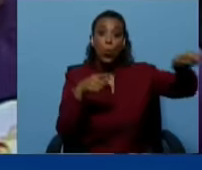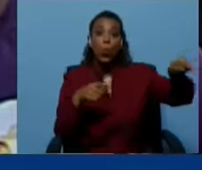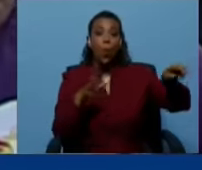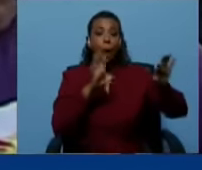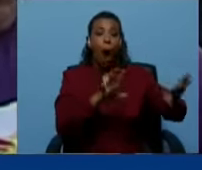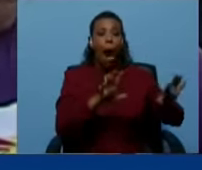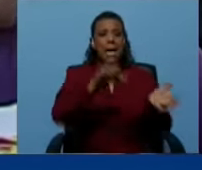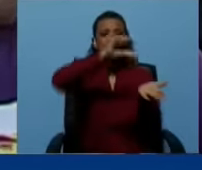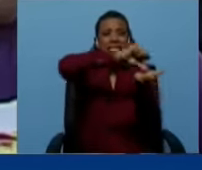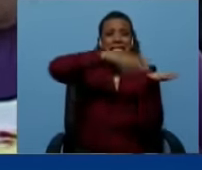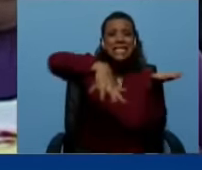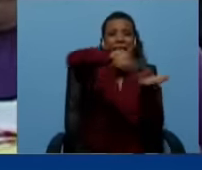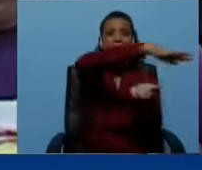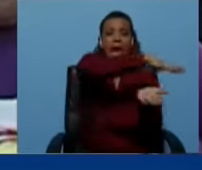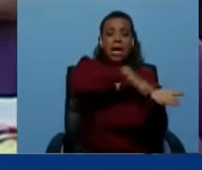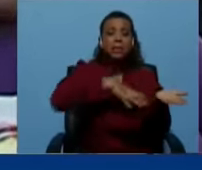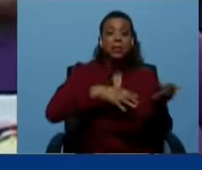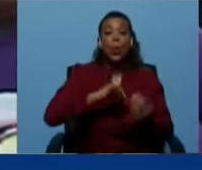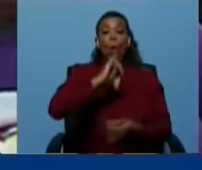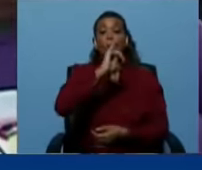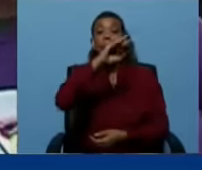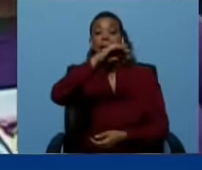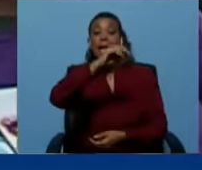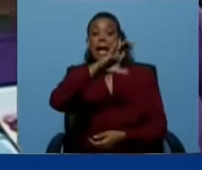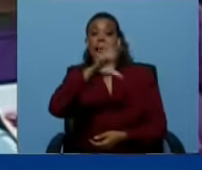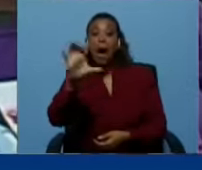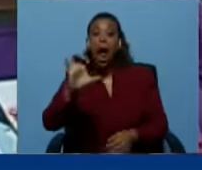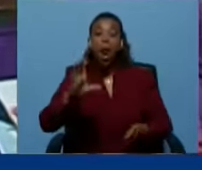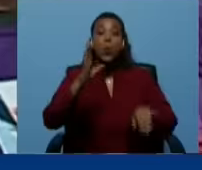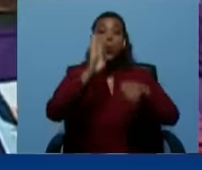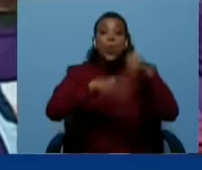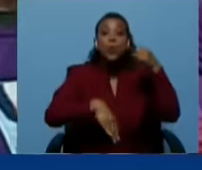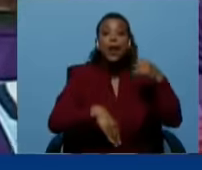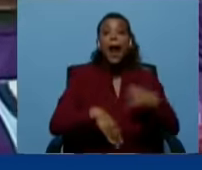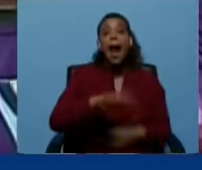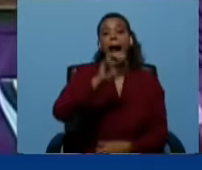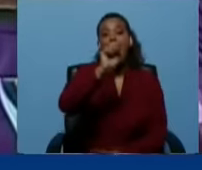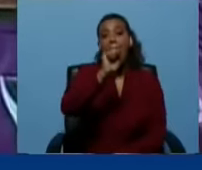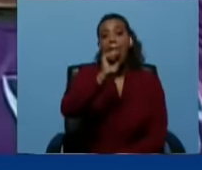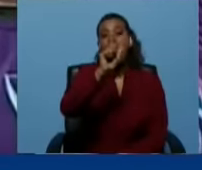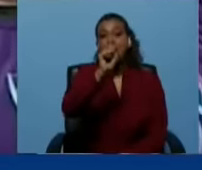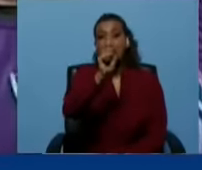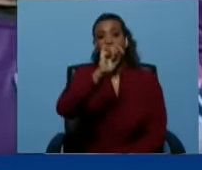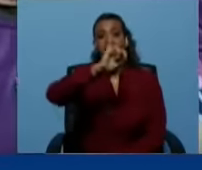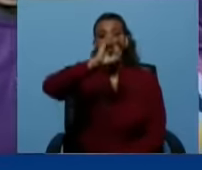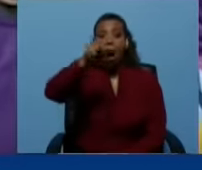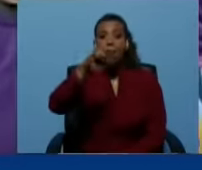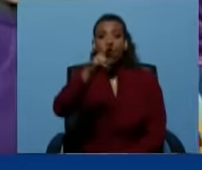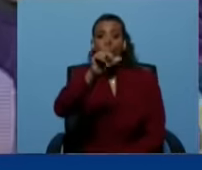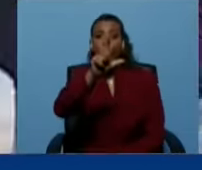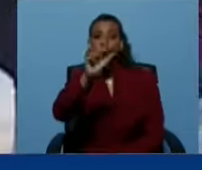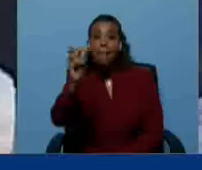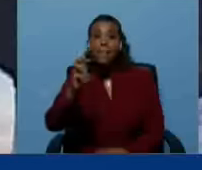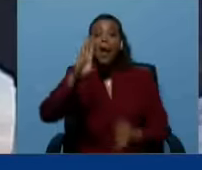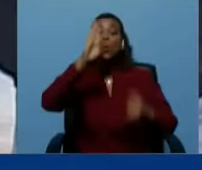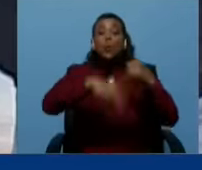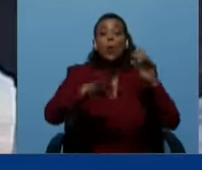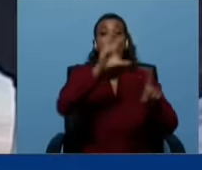el centro del Imperio Inca y su último emperador Atahualpa, la gran cultura